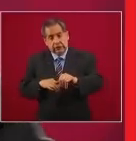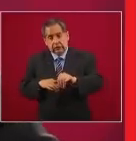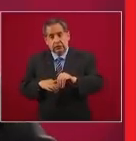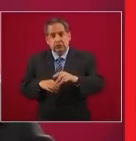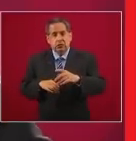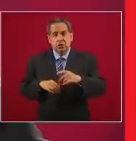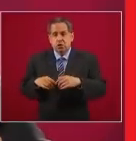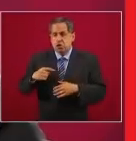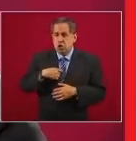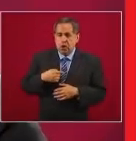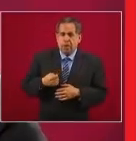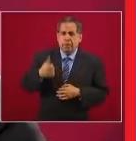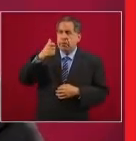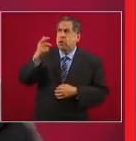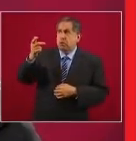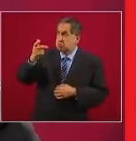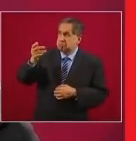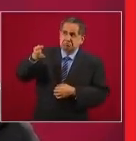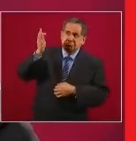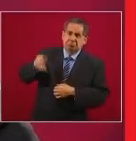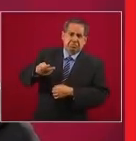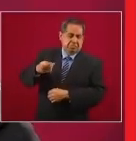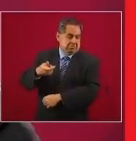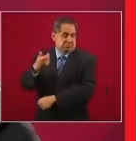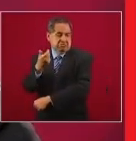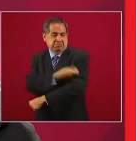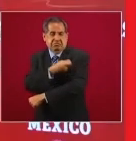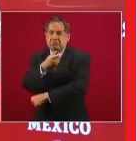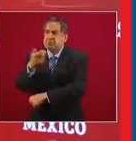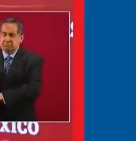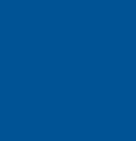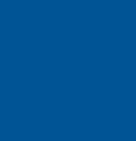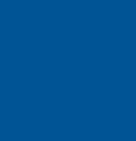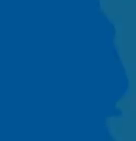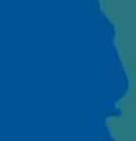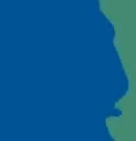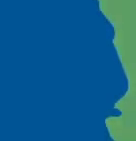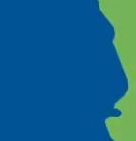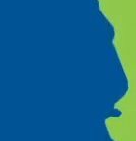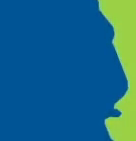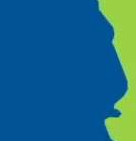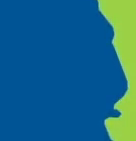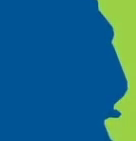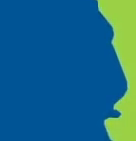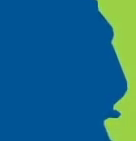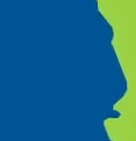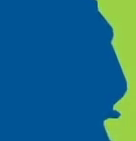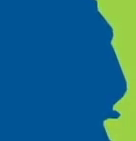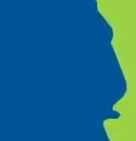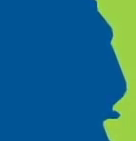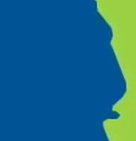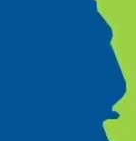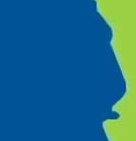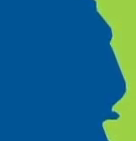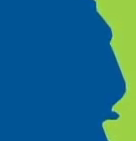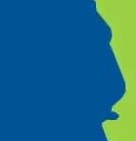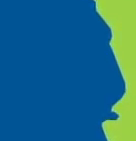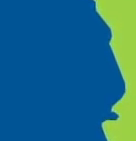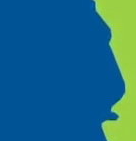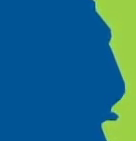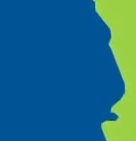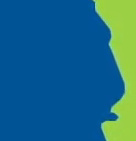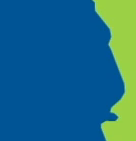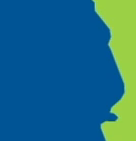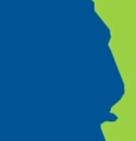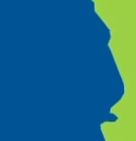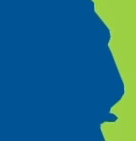Yo sería el primero en dejarme vacunar. El 21 de agosto, a 5 meses del primer